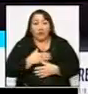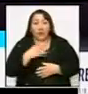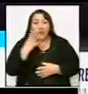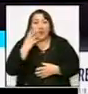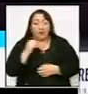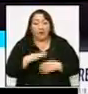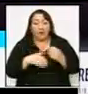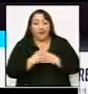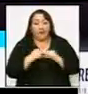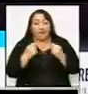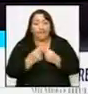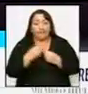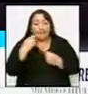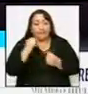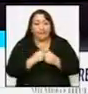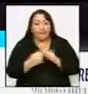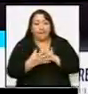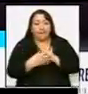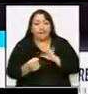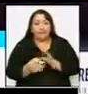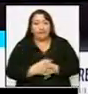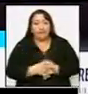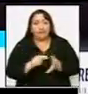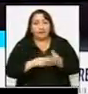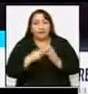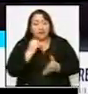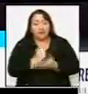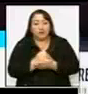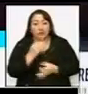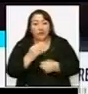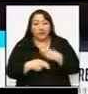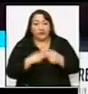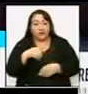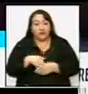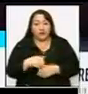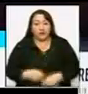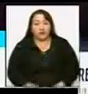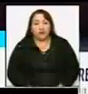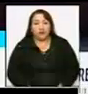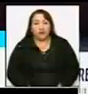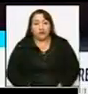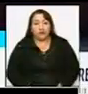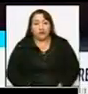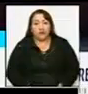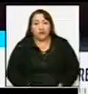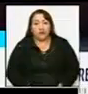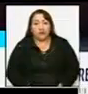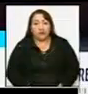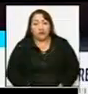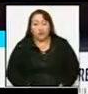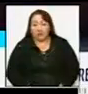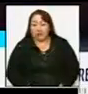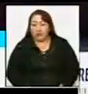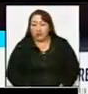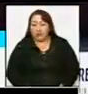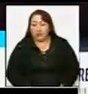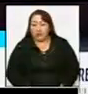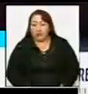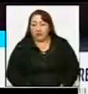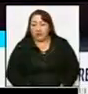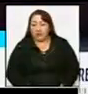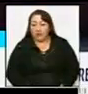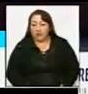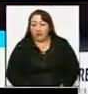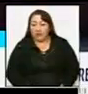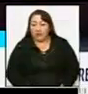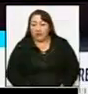es al partido y con copia notarial al jurado de elecciones. Y que se tiene... Eso que ha sido, eso que hay que quitar.